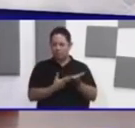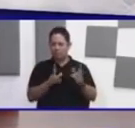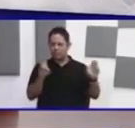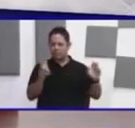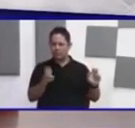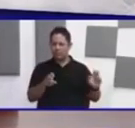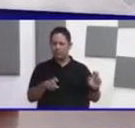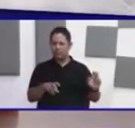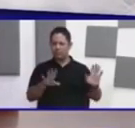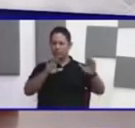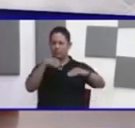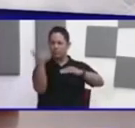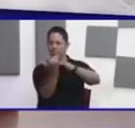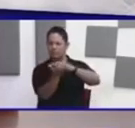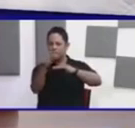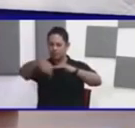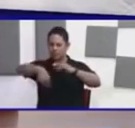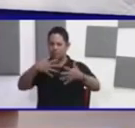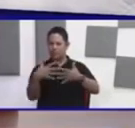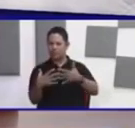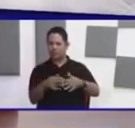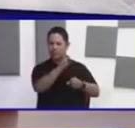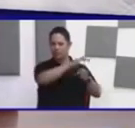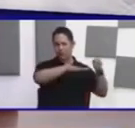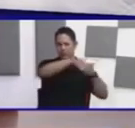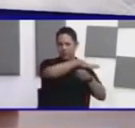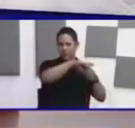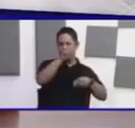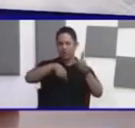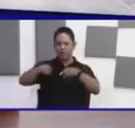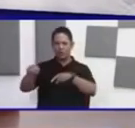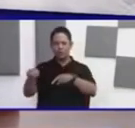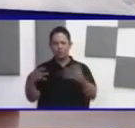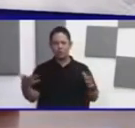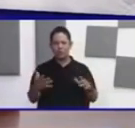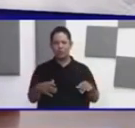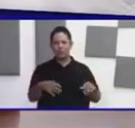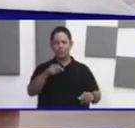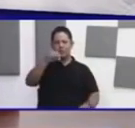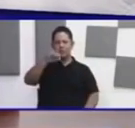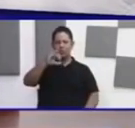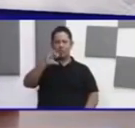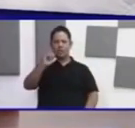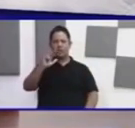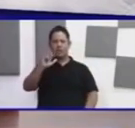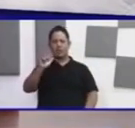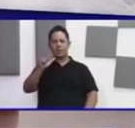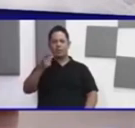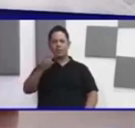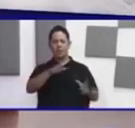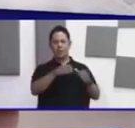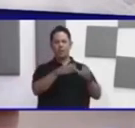de estas islas que se encuentran presuntamente, al parecer, detenidos en Nicaragua, pero no tenemos todavía, o por lo